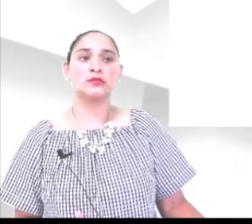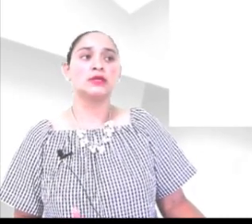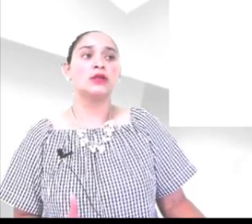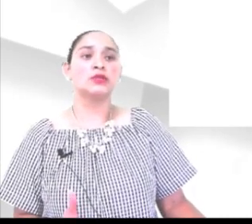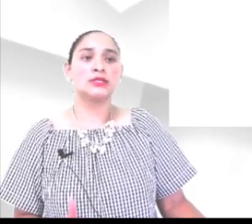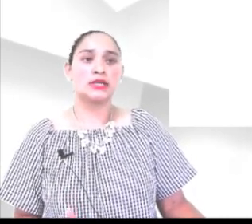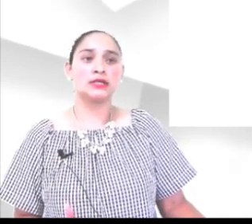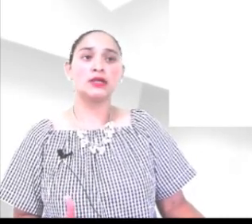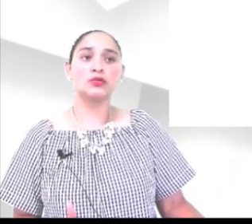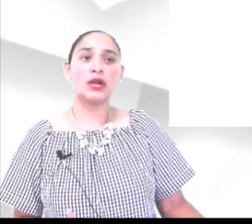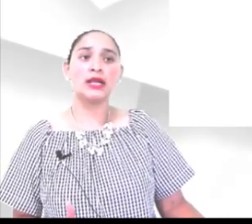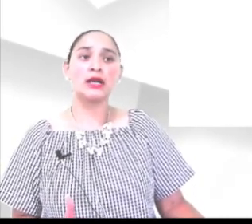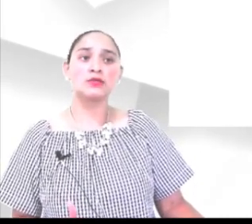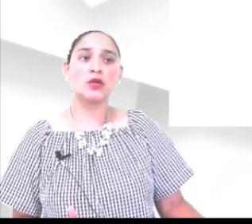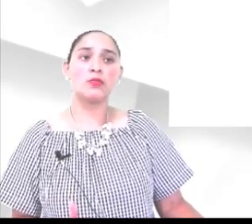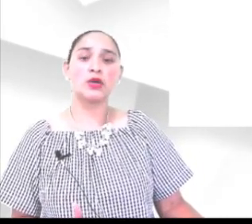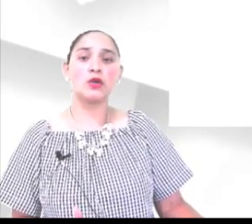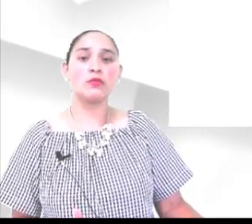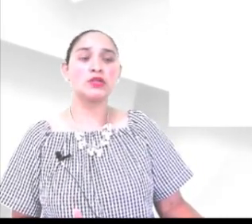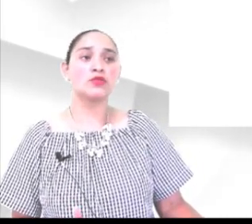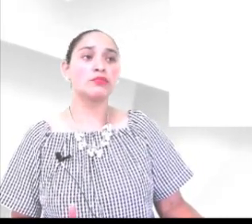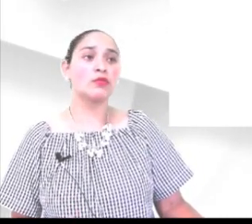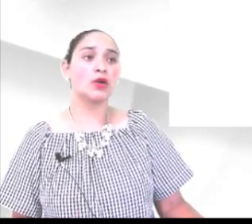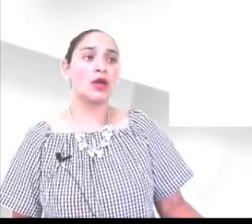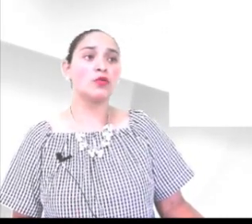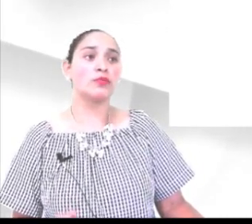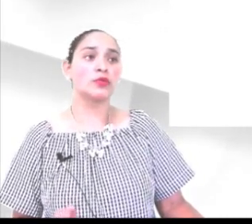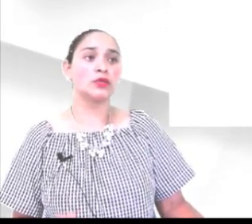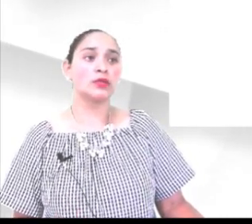climático. Los desastres naturales causados por el hombre